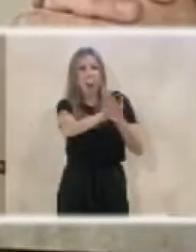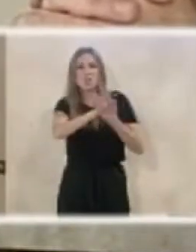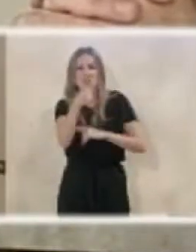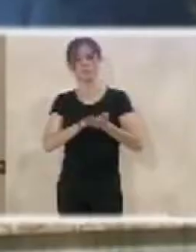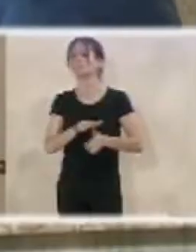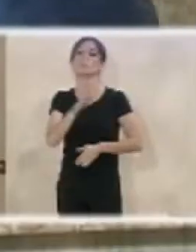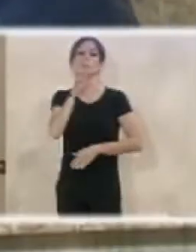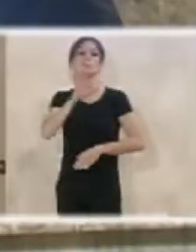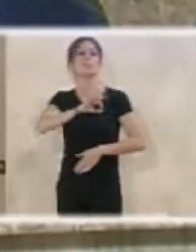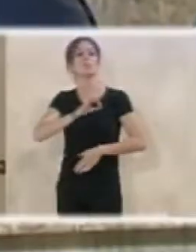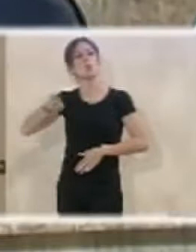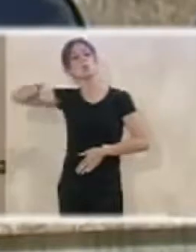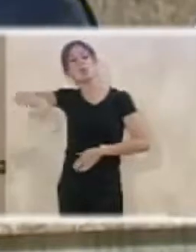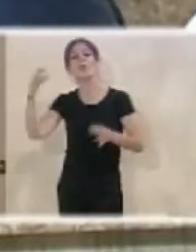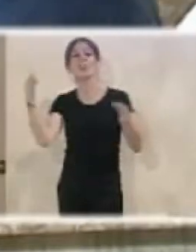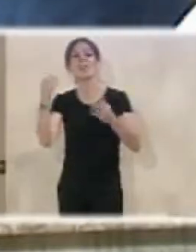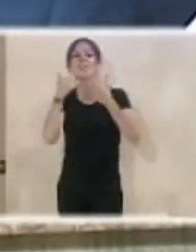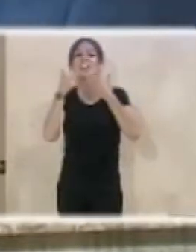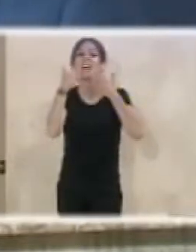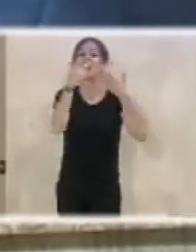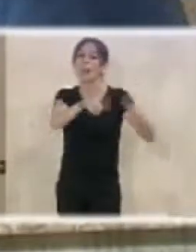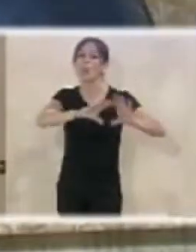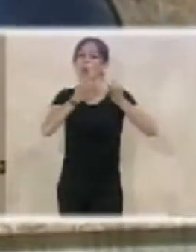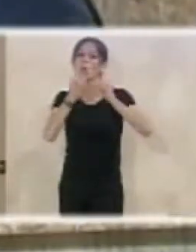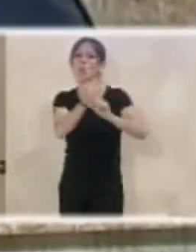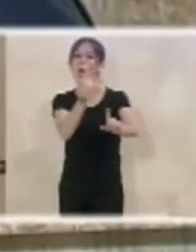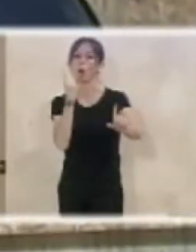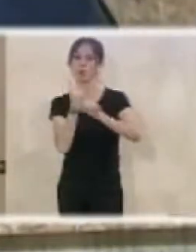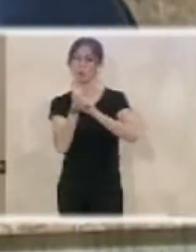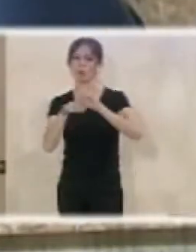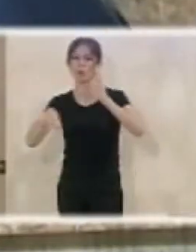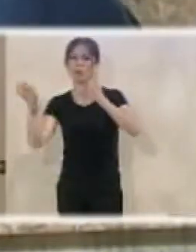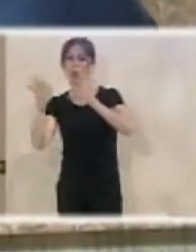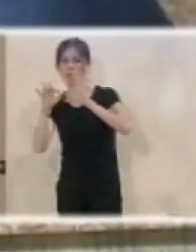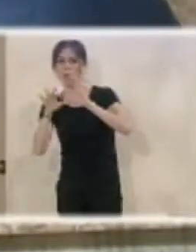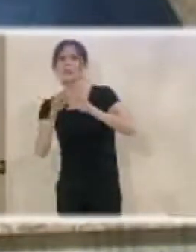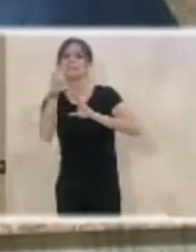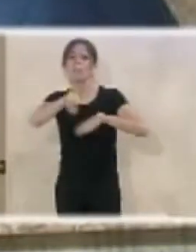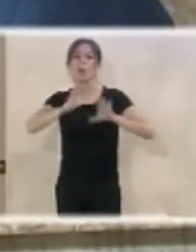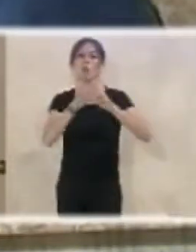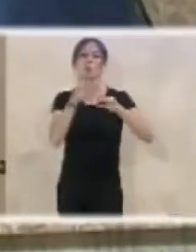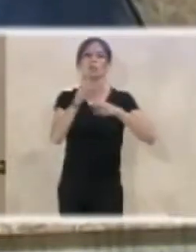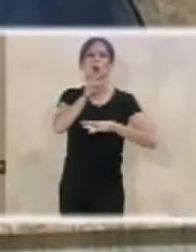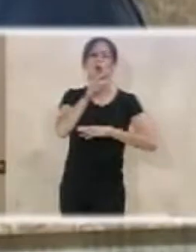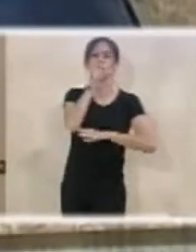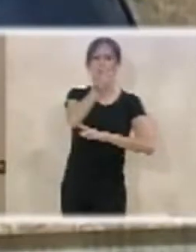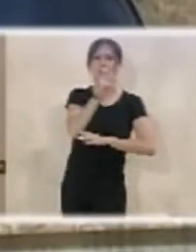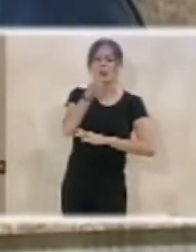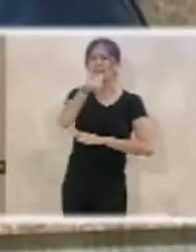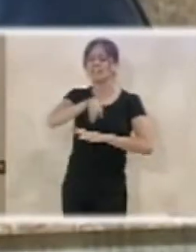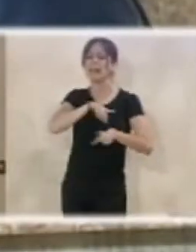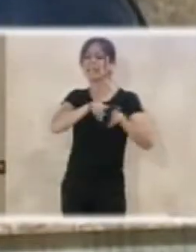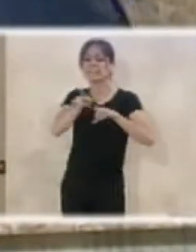de Almería. Ustedes deberán agradecerle a los dos grupos de la oposición, tanto Ciudadanos como el Partido Socialista, que después de